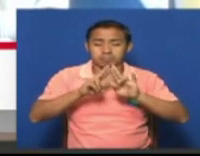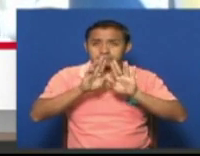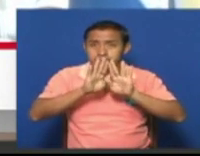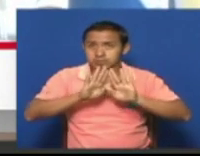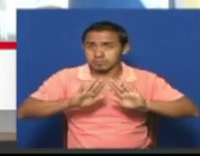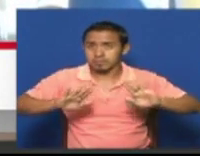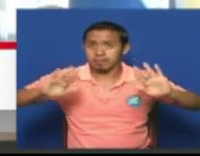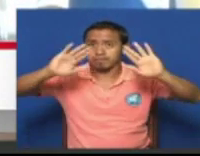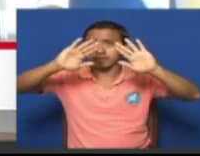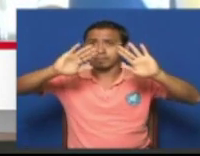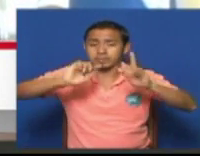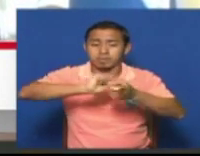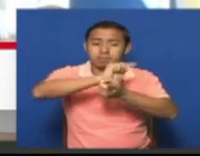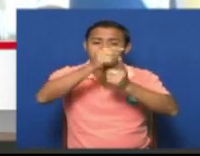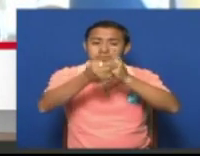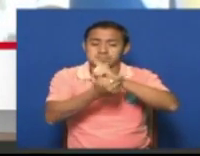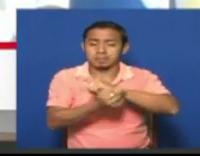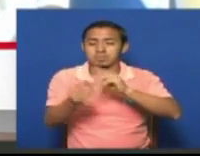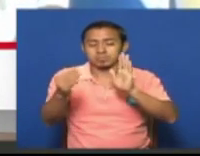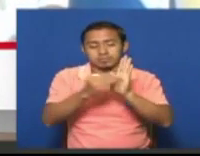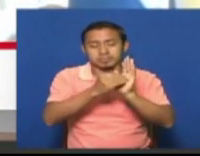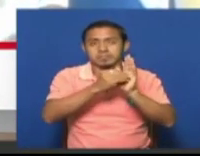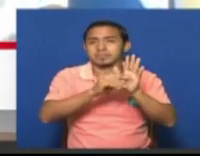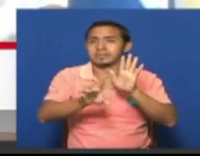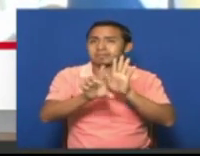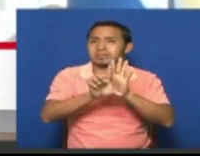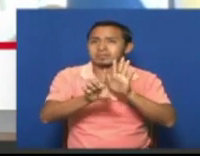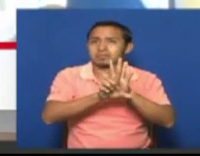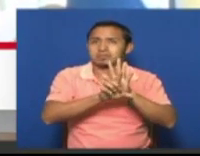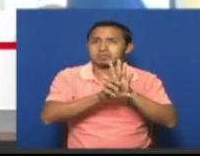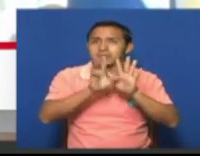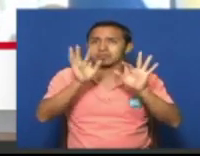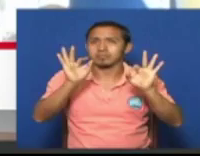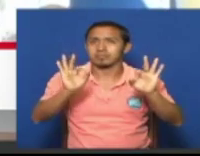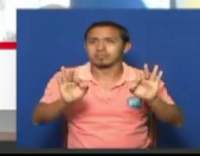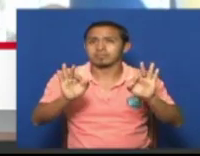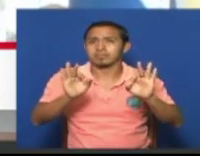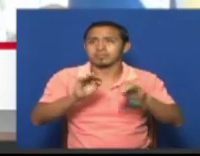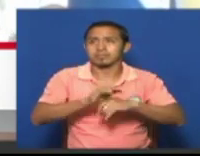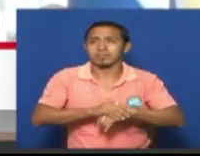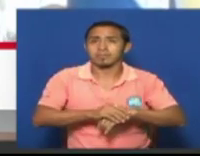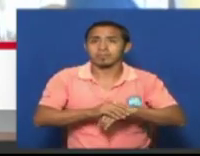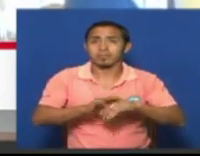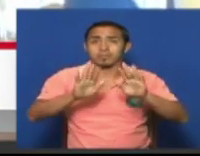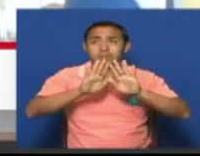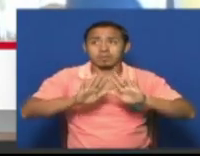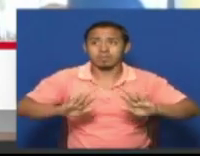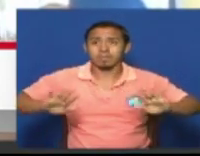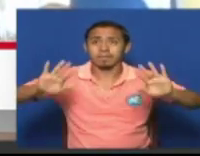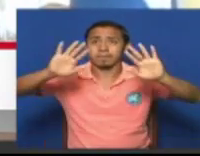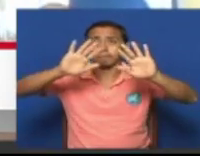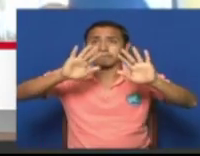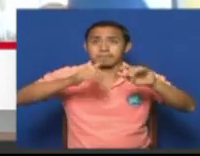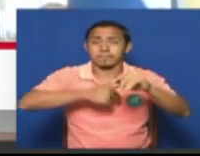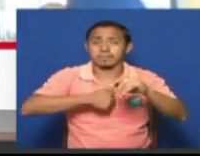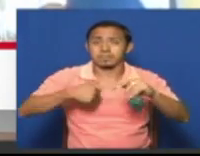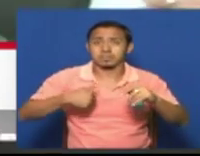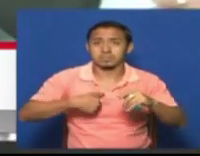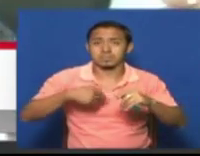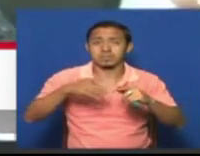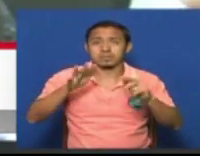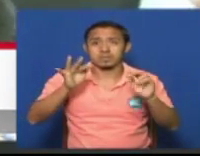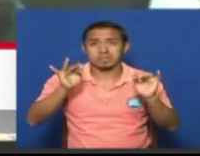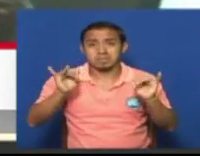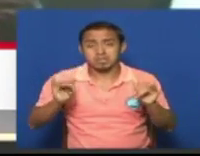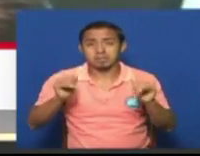jurídica puntuales a leyes específicas la convención establece que los estados partes deben de